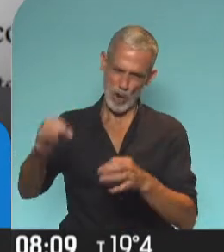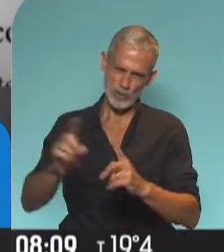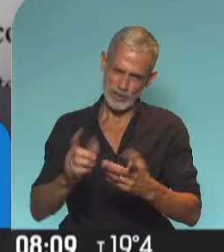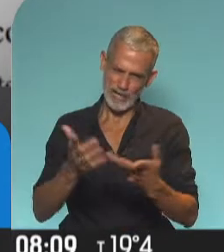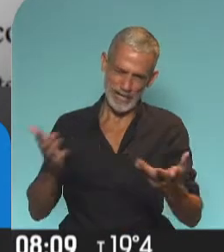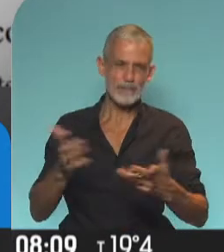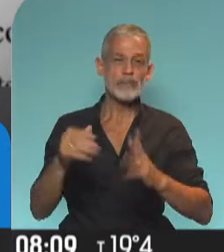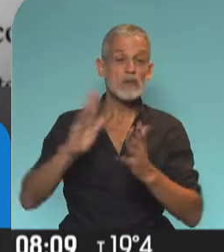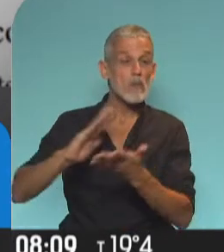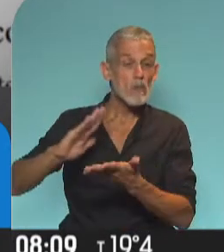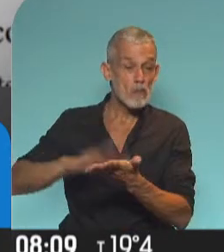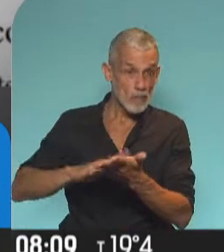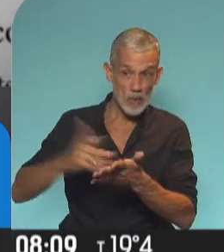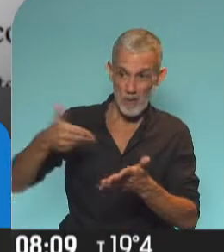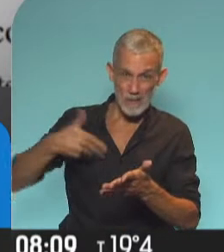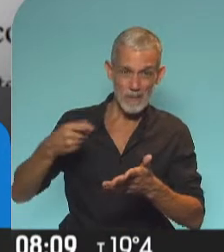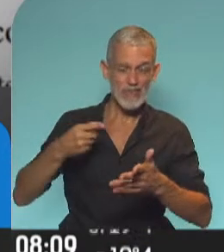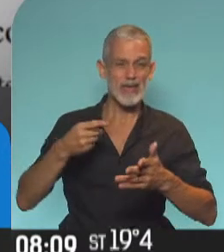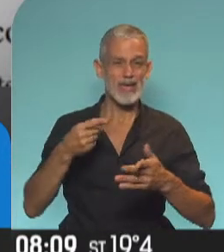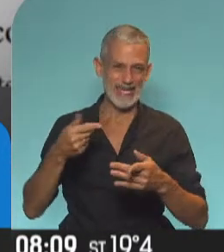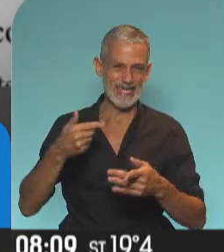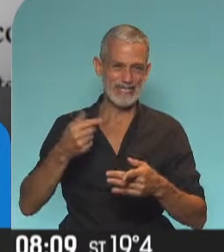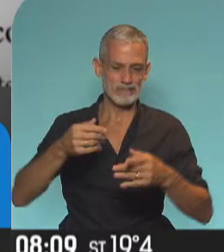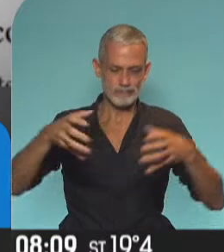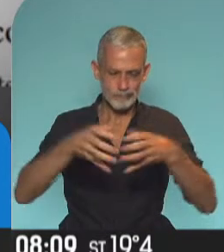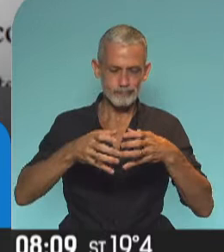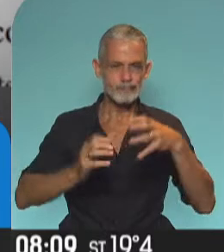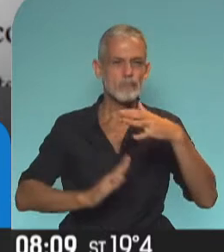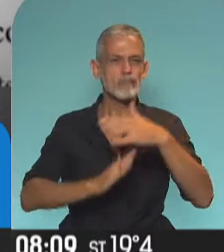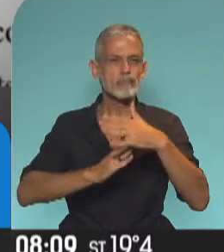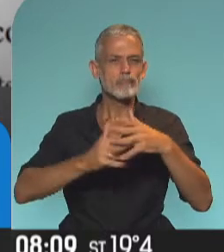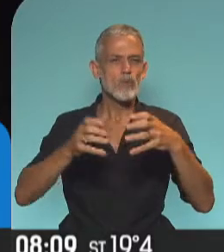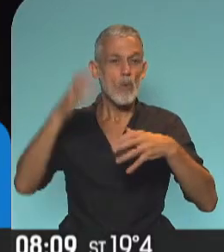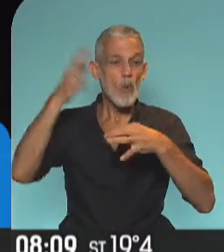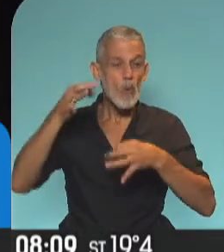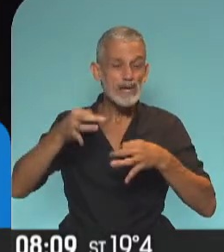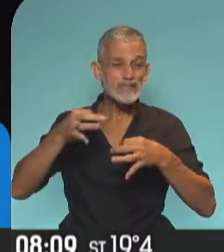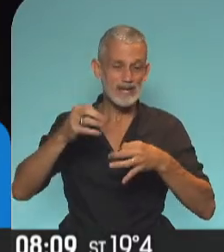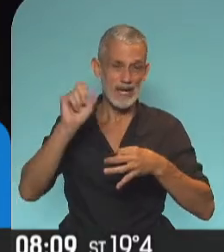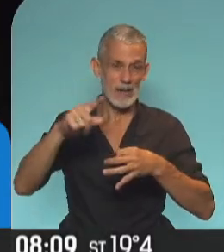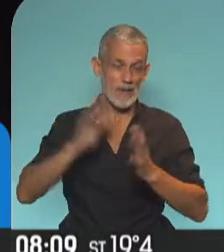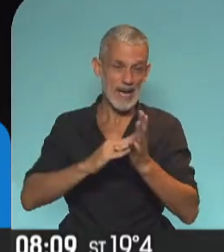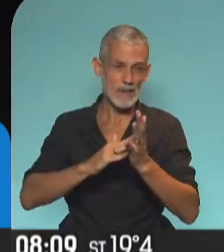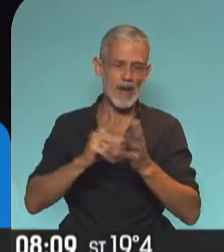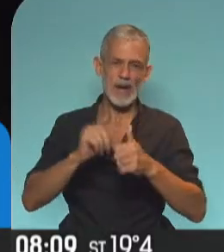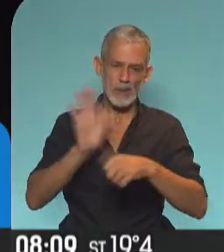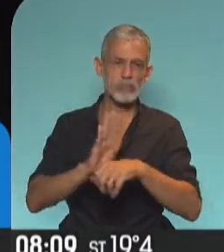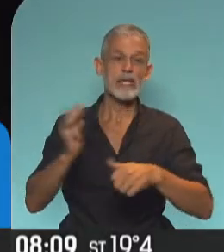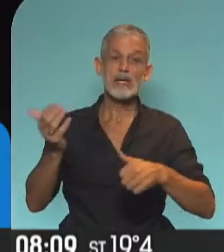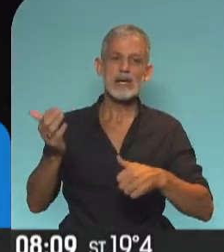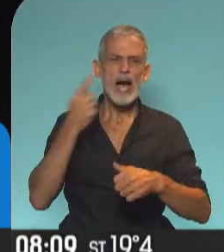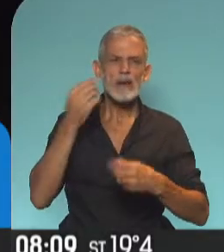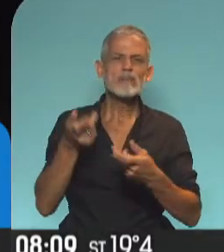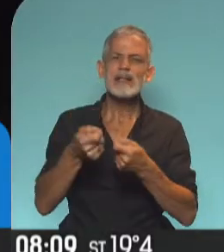las medidas de prueba que dispuso la Cámara Federal de Bahía Blanca están el secuestro y el peritaje de